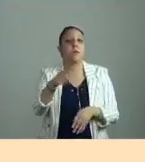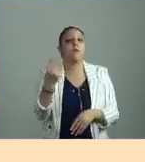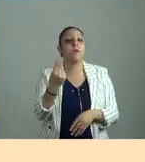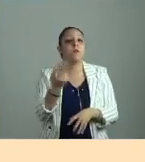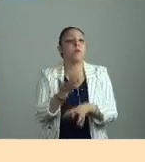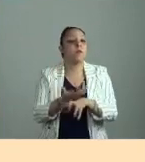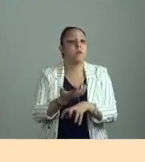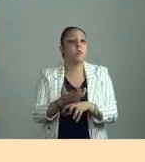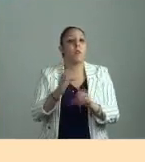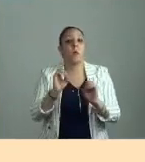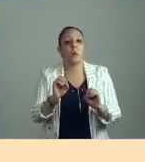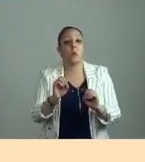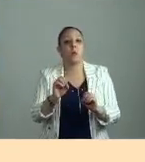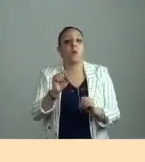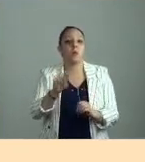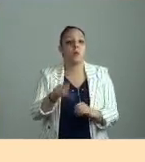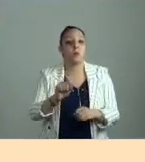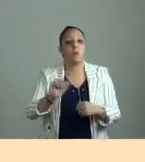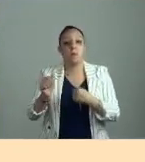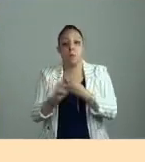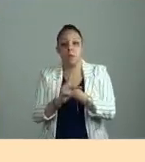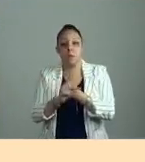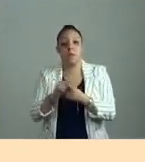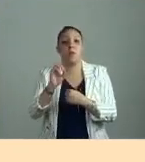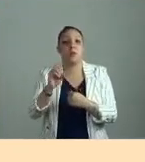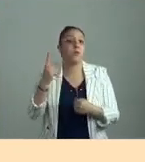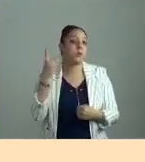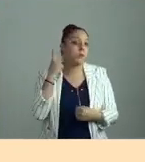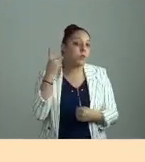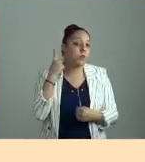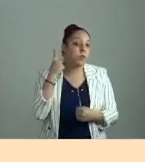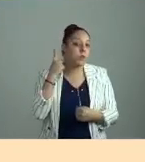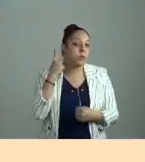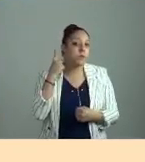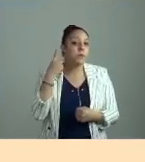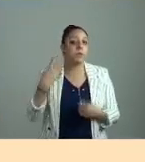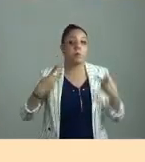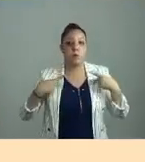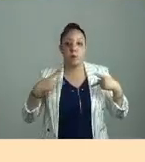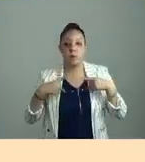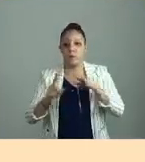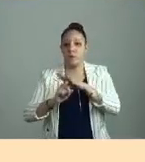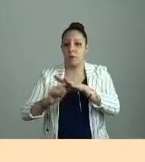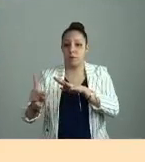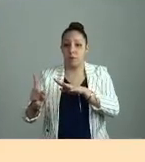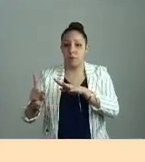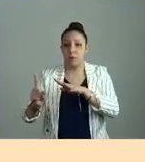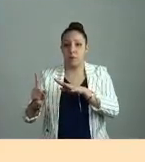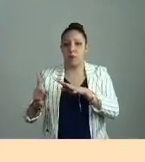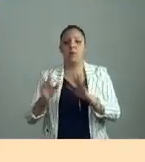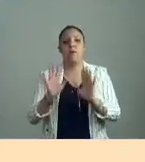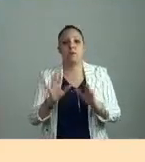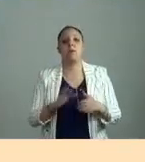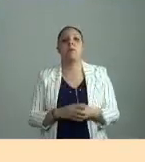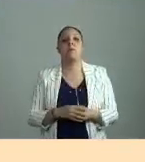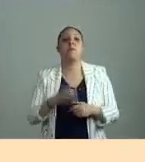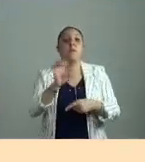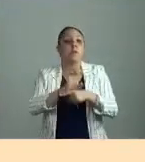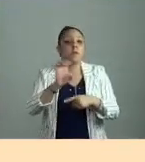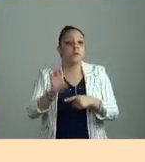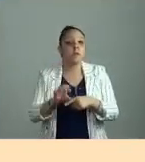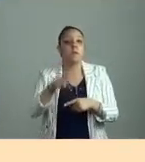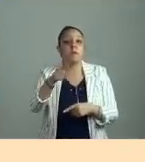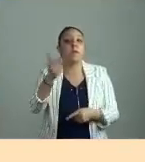en europa en la política anti inmigrantes entonces se me pregunta por qué vamos a hacer